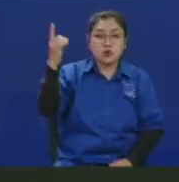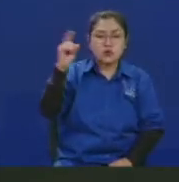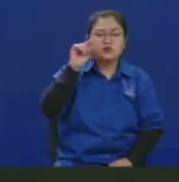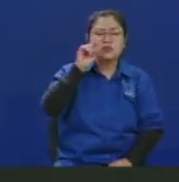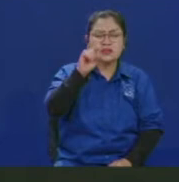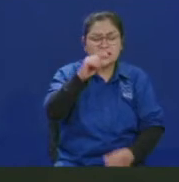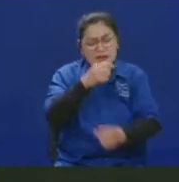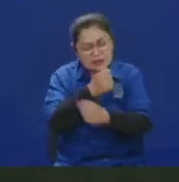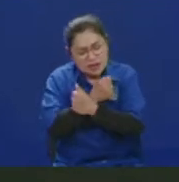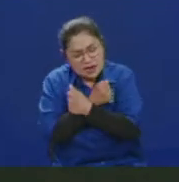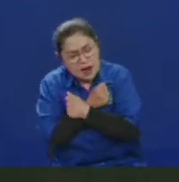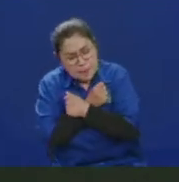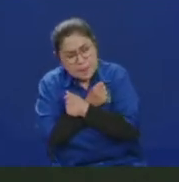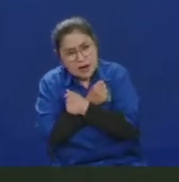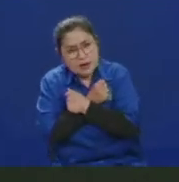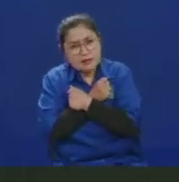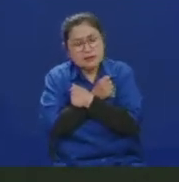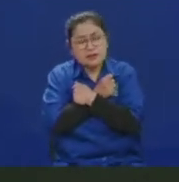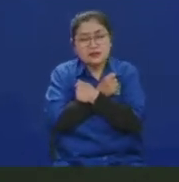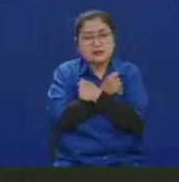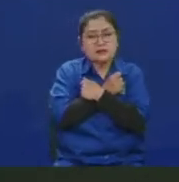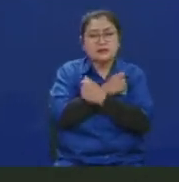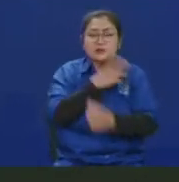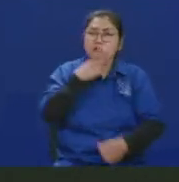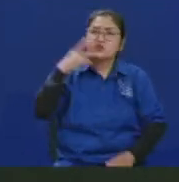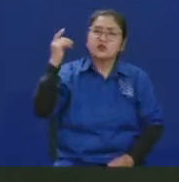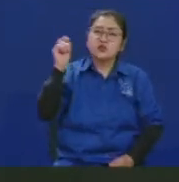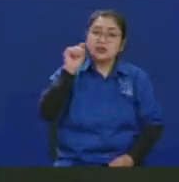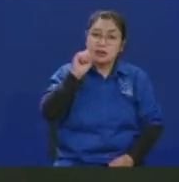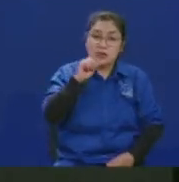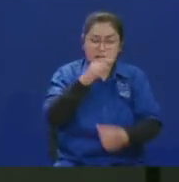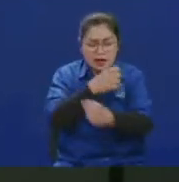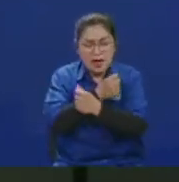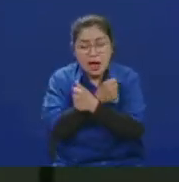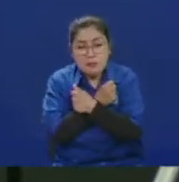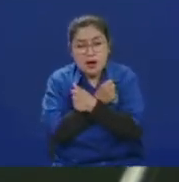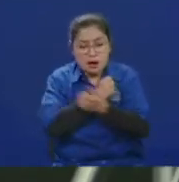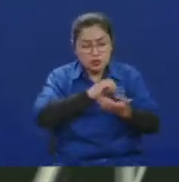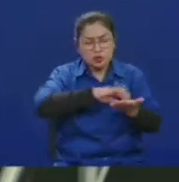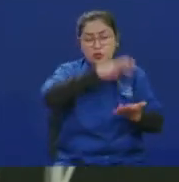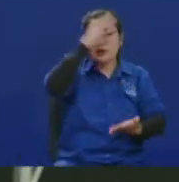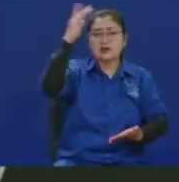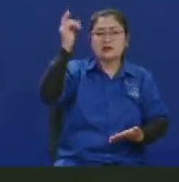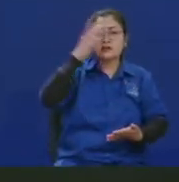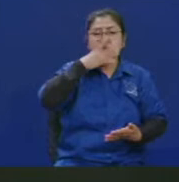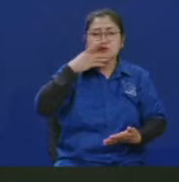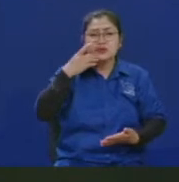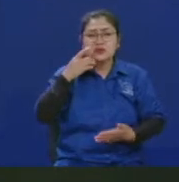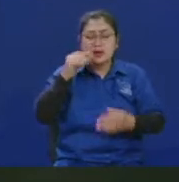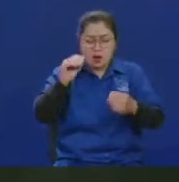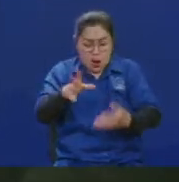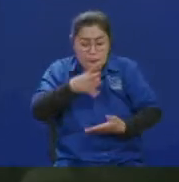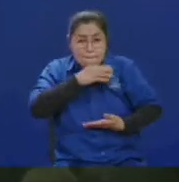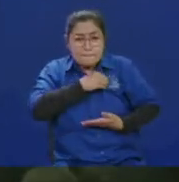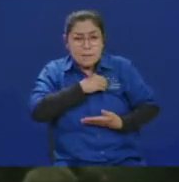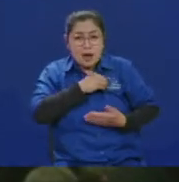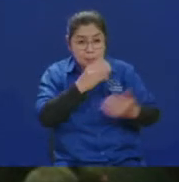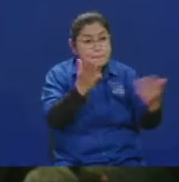Señor. Dios te ama. Dios te ama. Gloria al Señor. ¿Habrá alguien más que no haya aceptado al Señor?